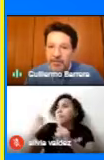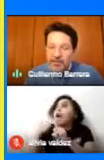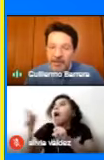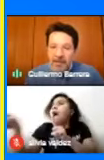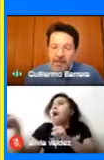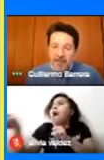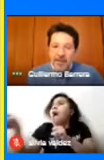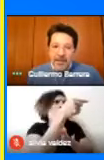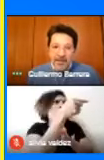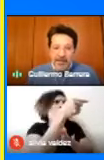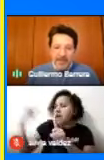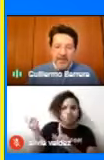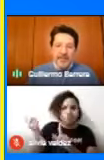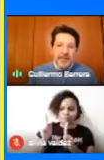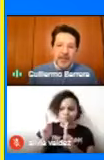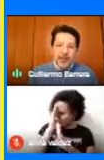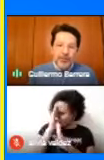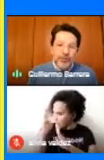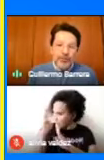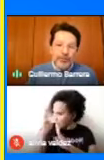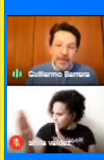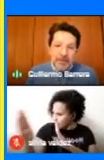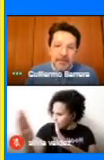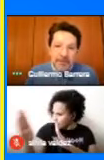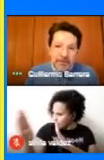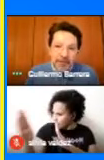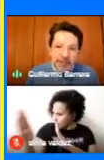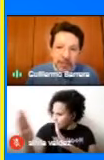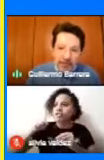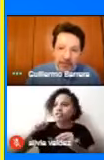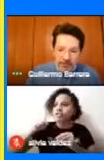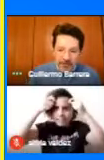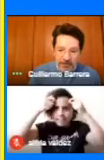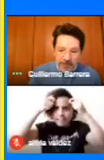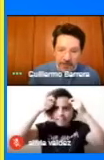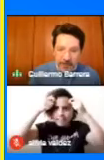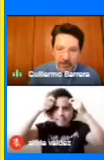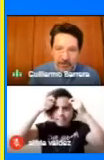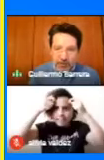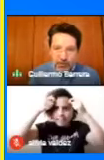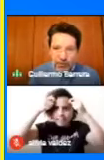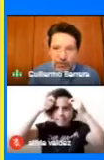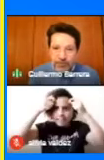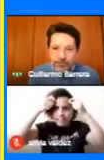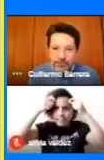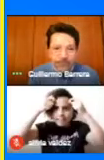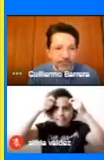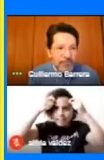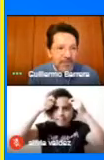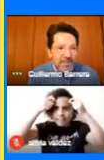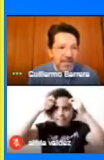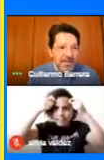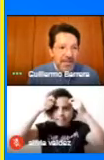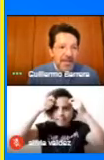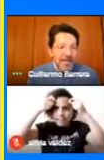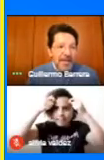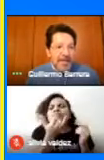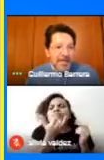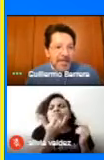que le permita tener interlocución válida con el Estado. Entonces, ¿qué ocurrió?